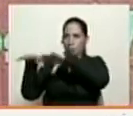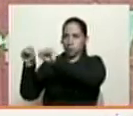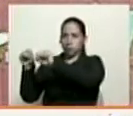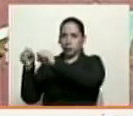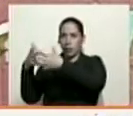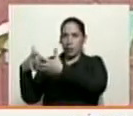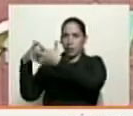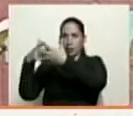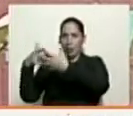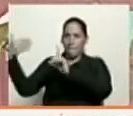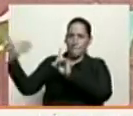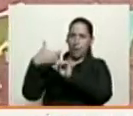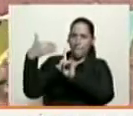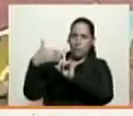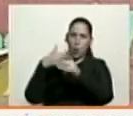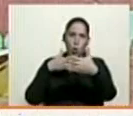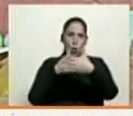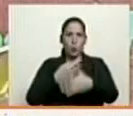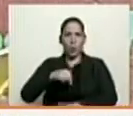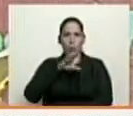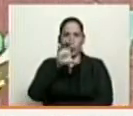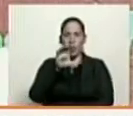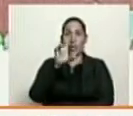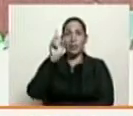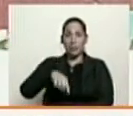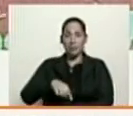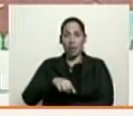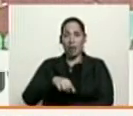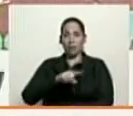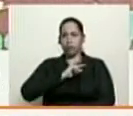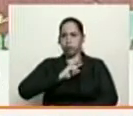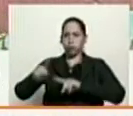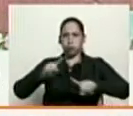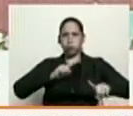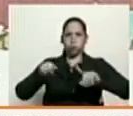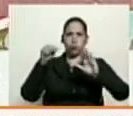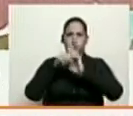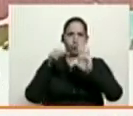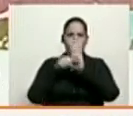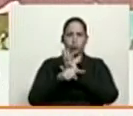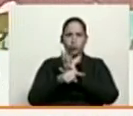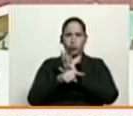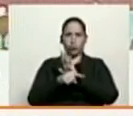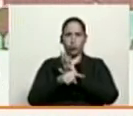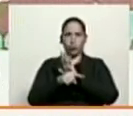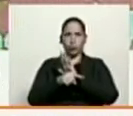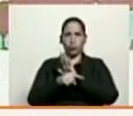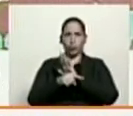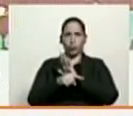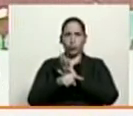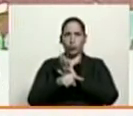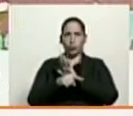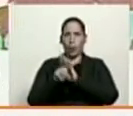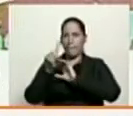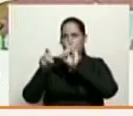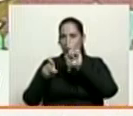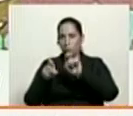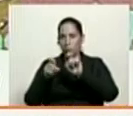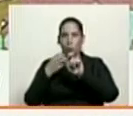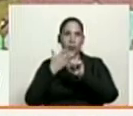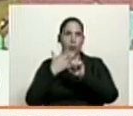arremetido nuevamente contra nuestro país. Incluso tomó acciones que pudieran interpretarse como desesperadas. Mi pregunta es, por ejemplo,